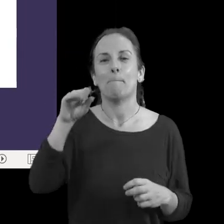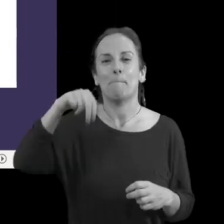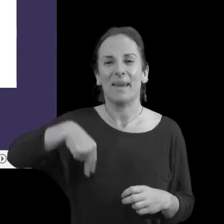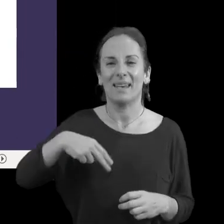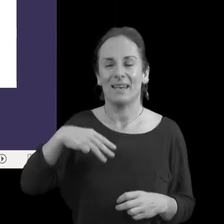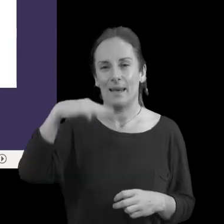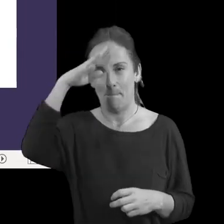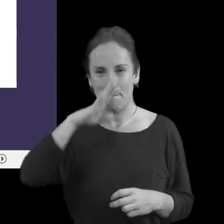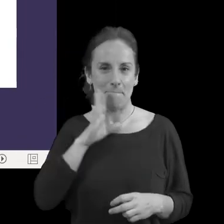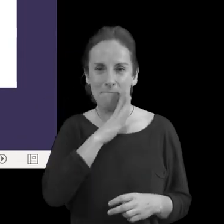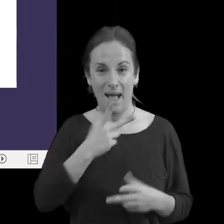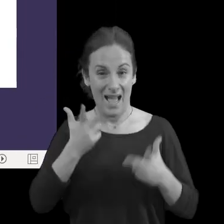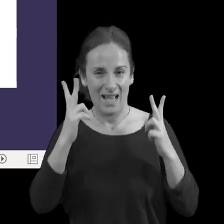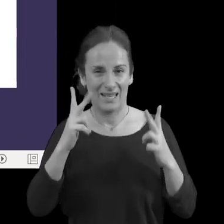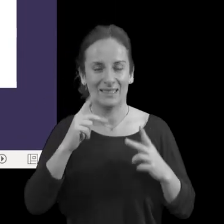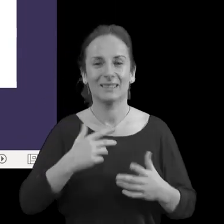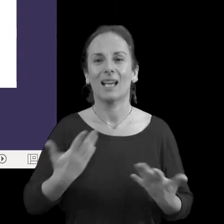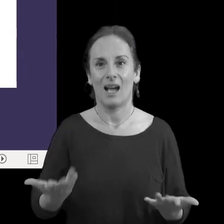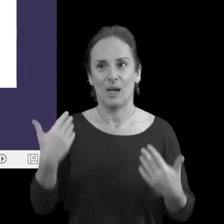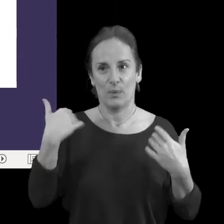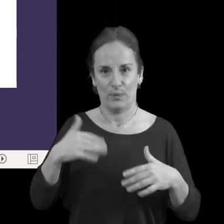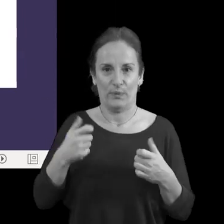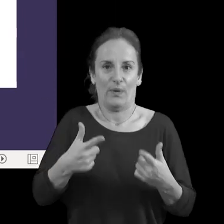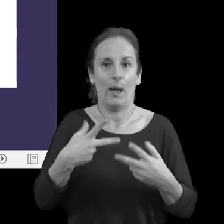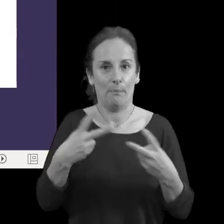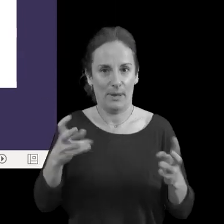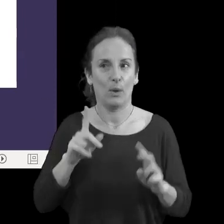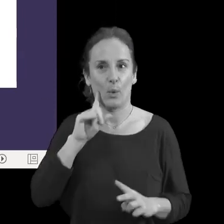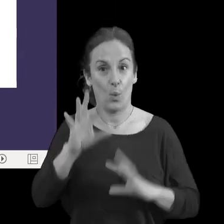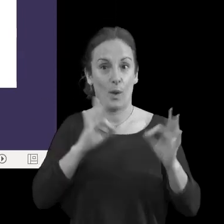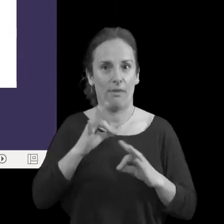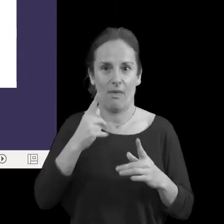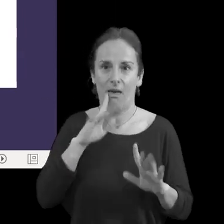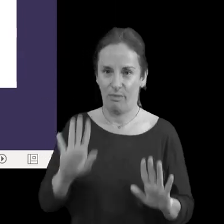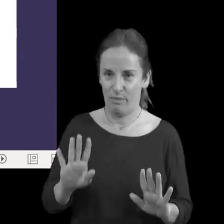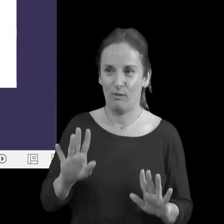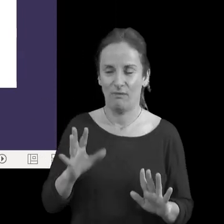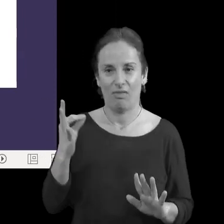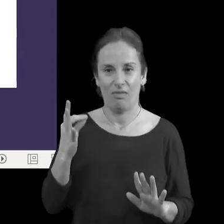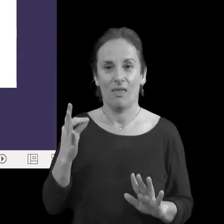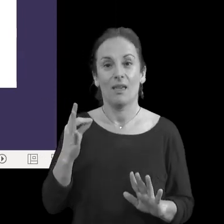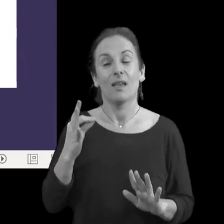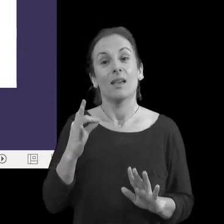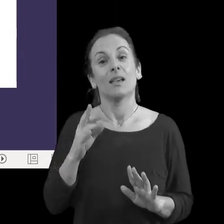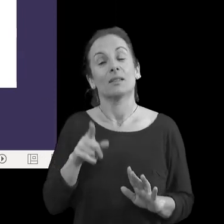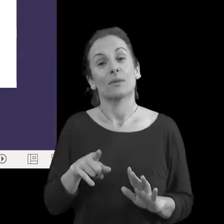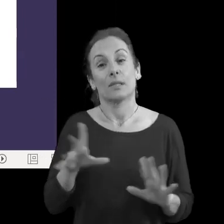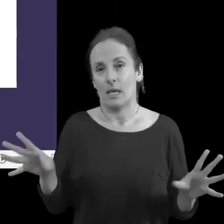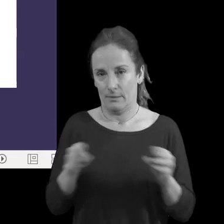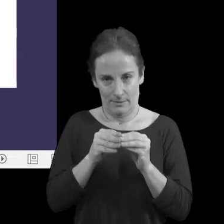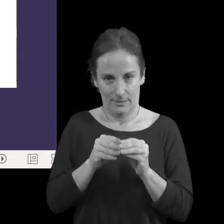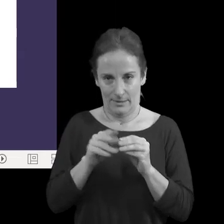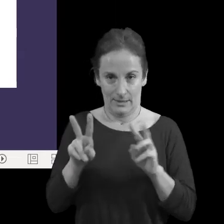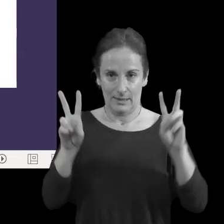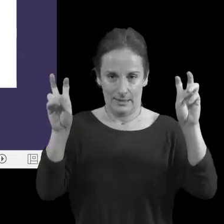complicar mucho, pero que también creo que es un reto para que sigamos pensando desde luego estas cuestiones, ¿no? Entonces, bueno, en síntesis de esta parte quería decir que,